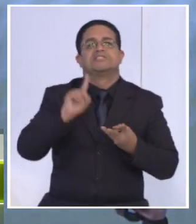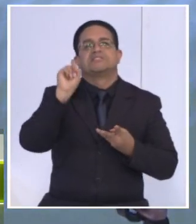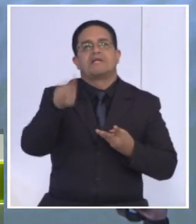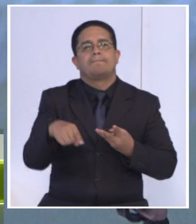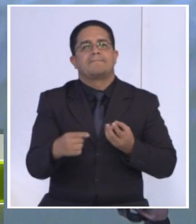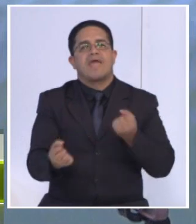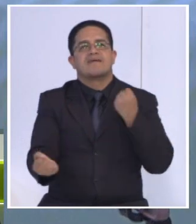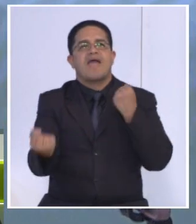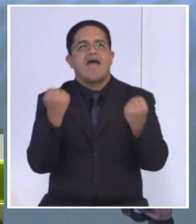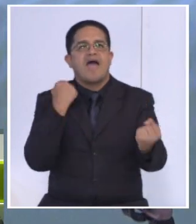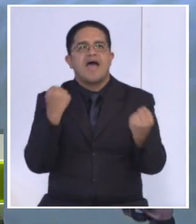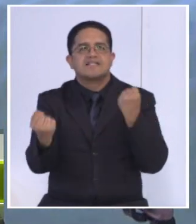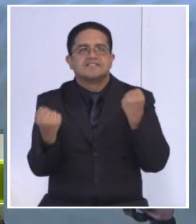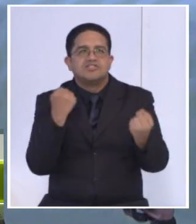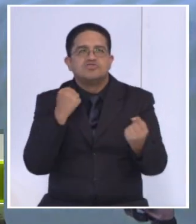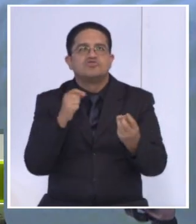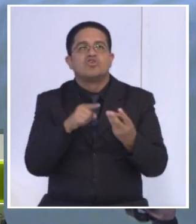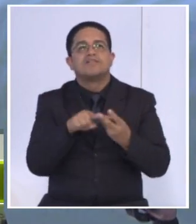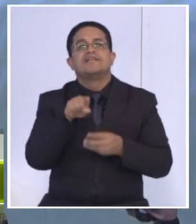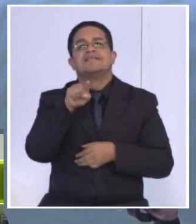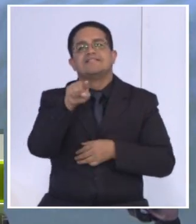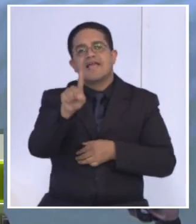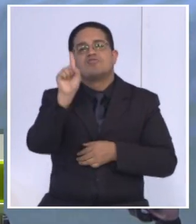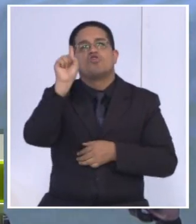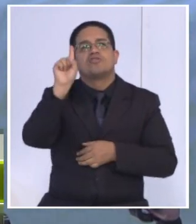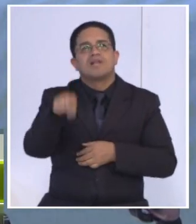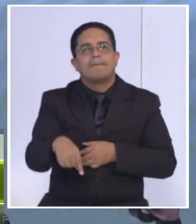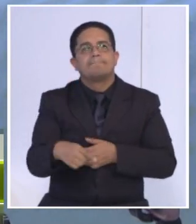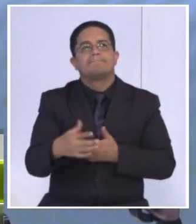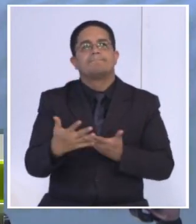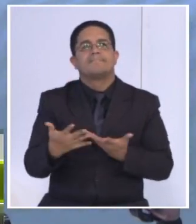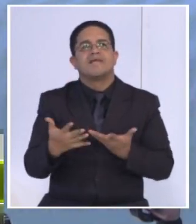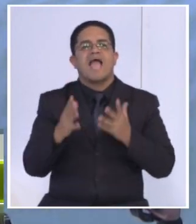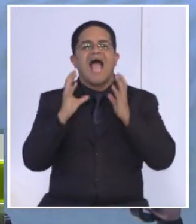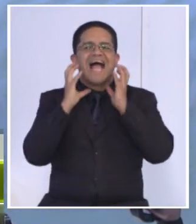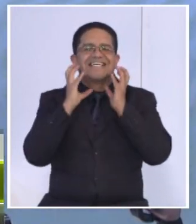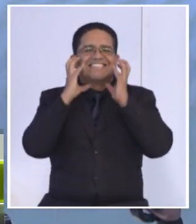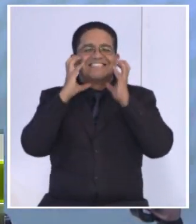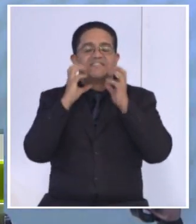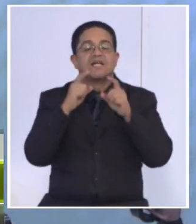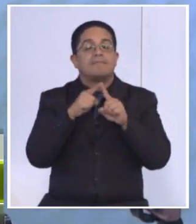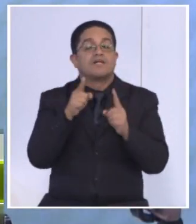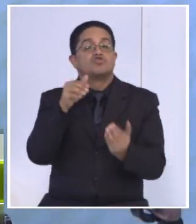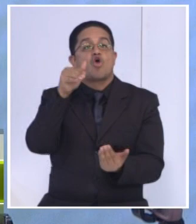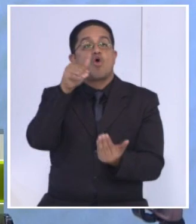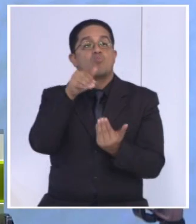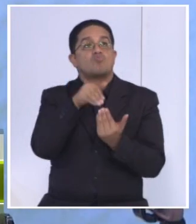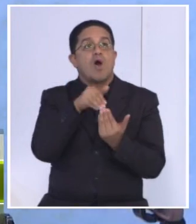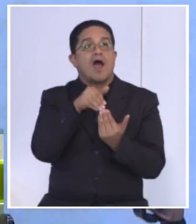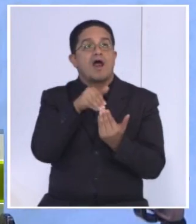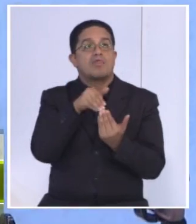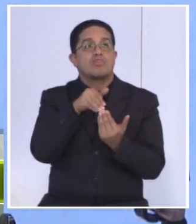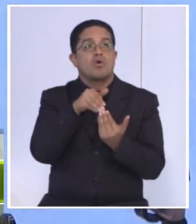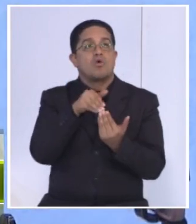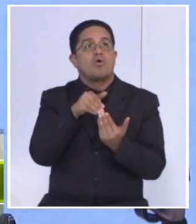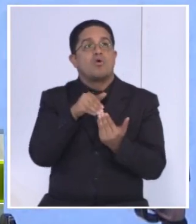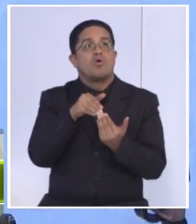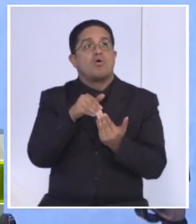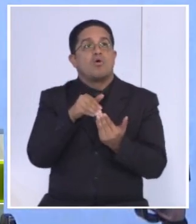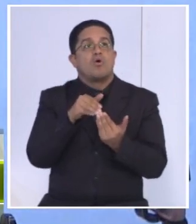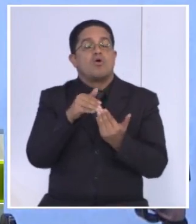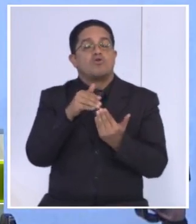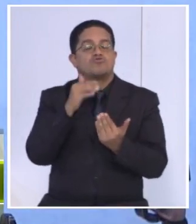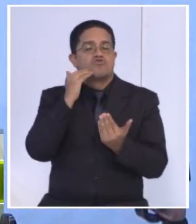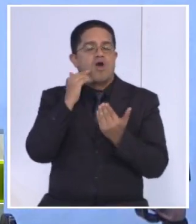de alto impacto y eso también tiene que ver esto. Pero cuando muerdo, tengo un ajuste oclusal,